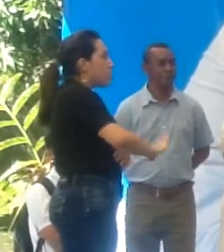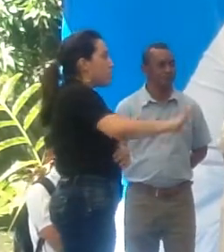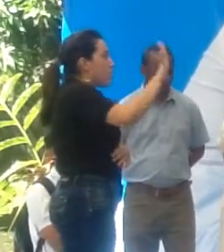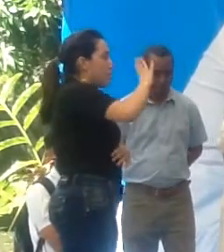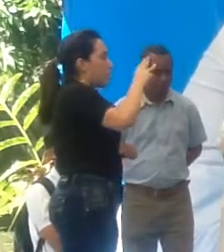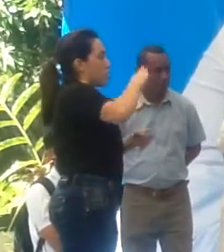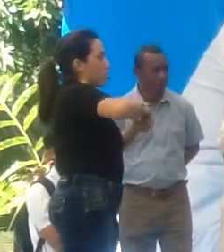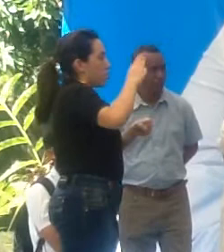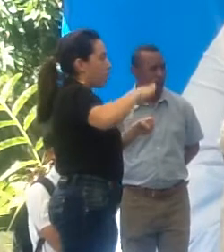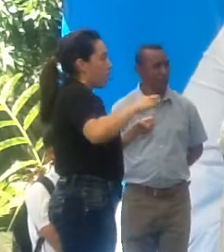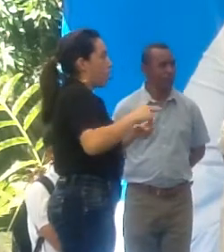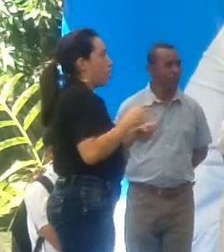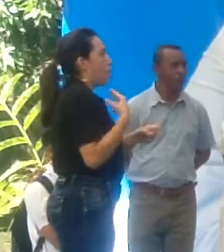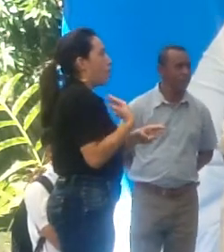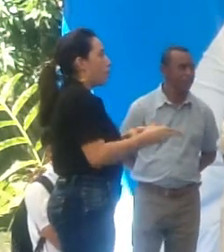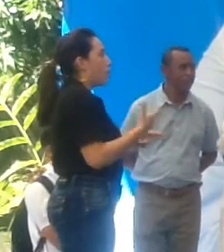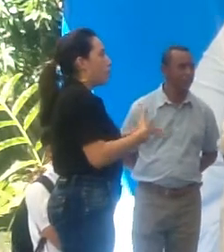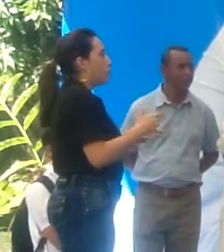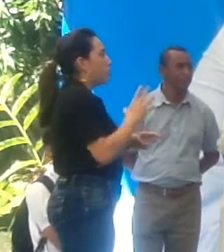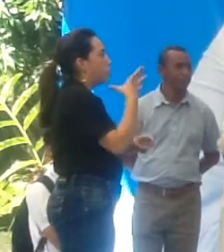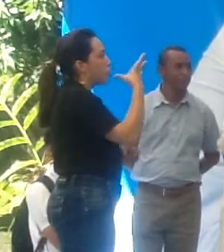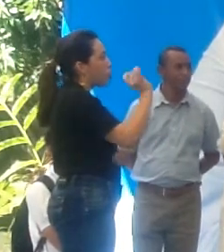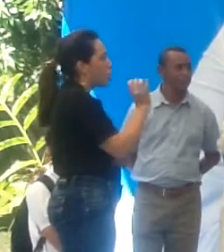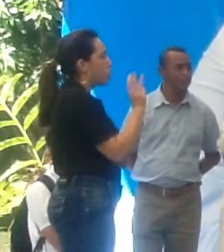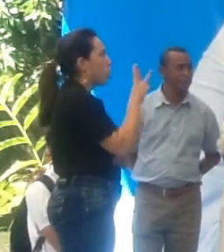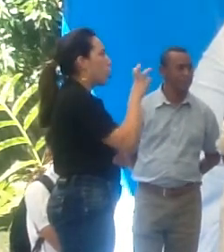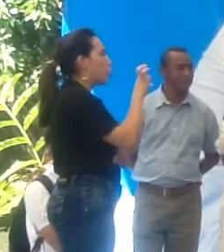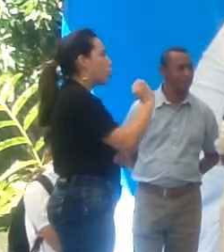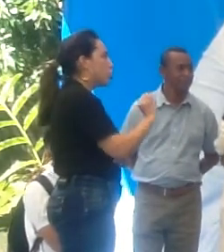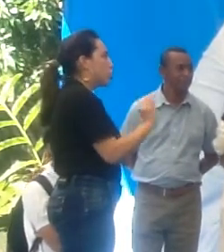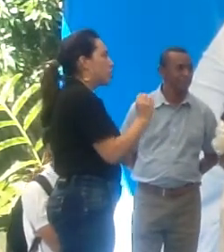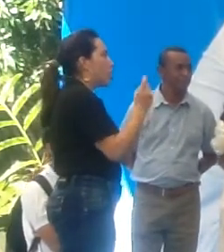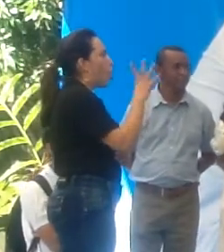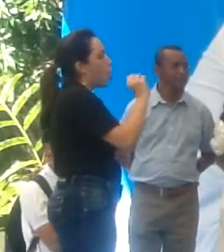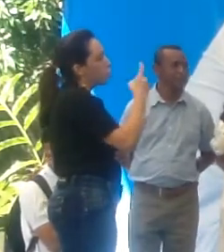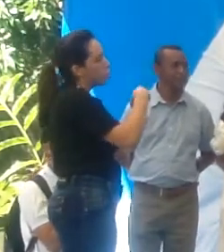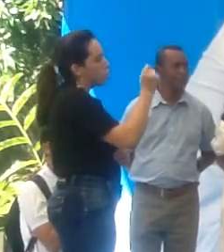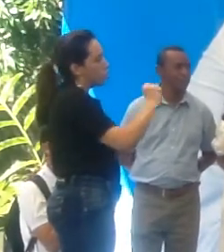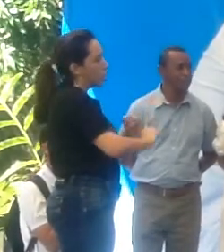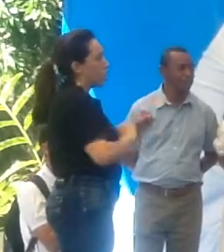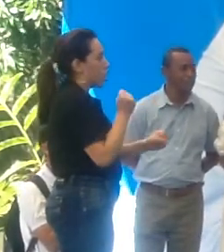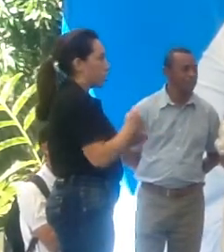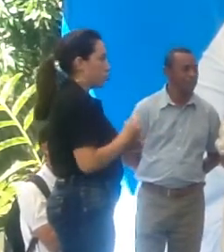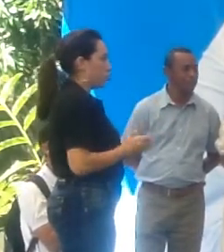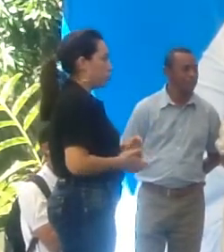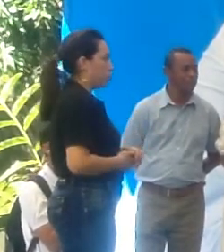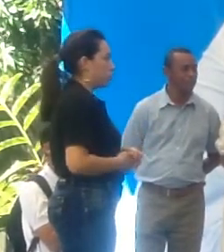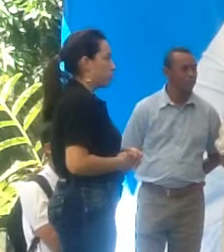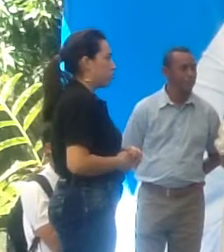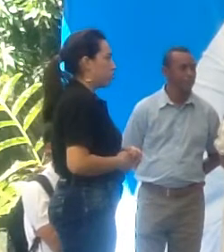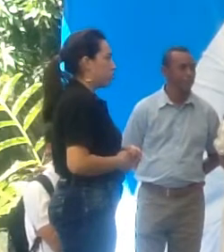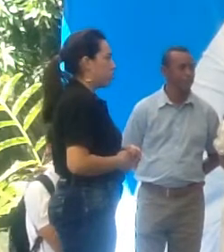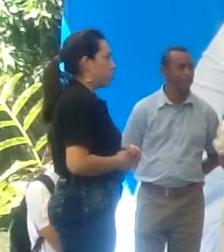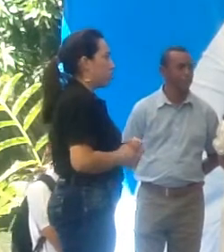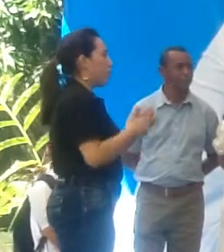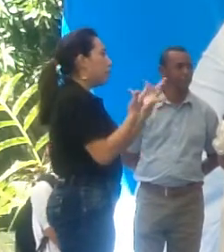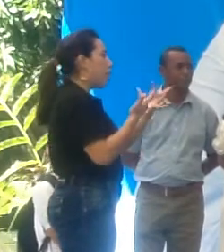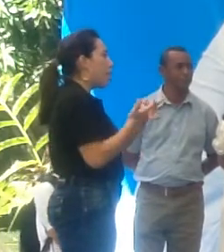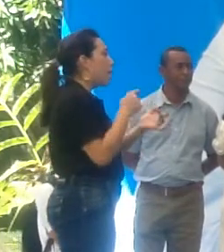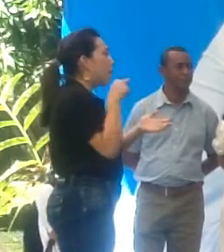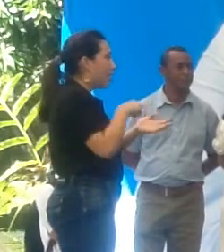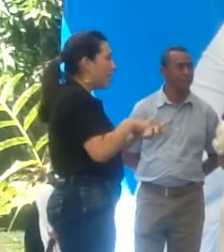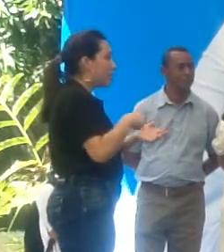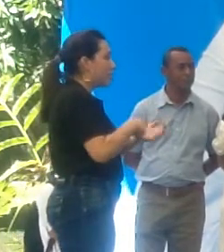Magdalena en los próximos 50, 80 o 100 años. Y esperamos tener esa